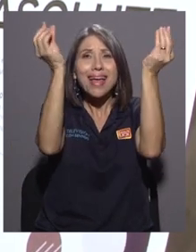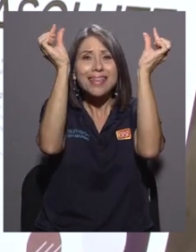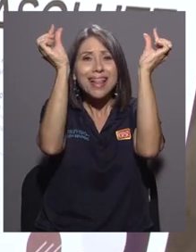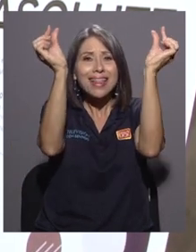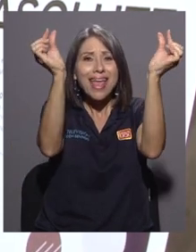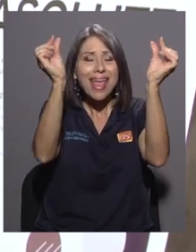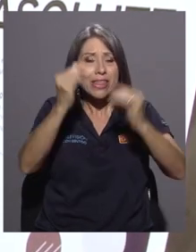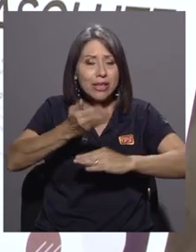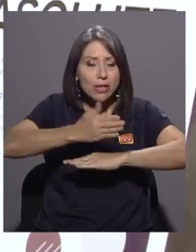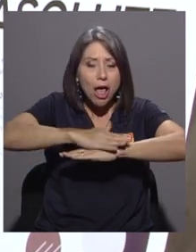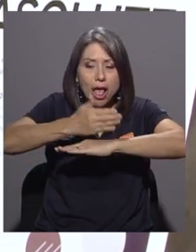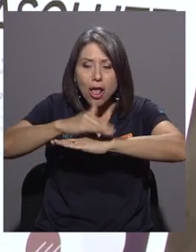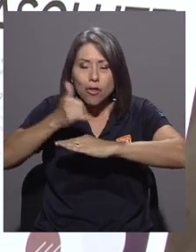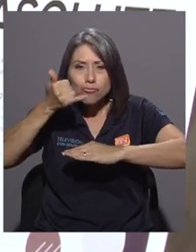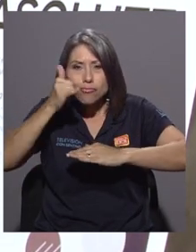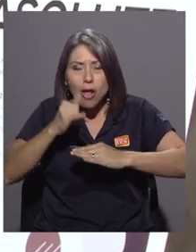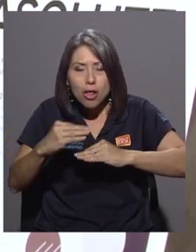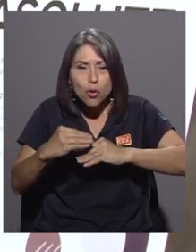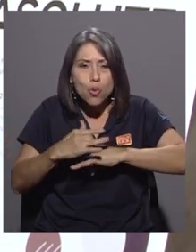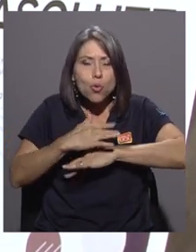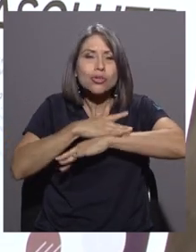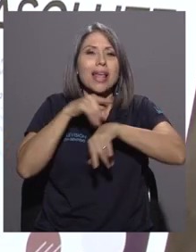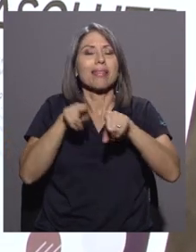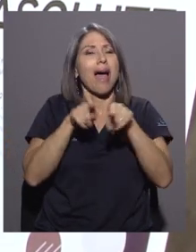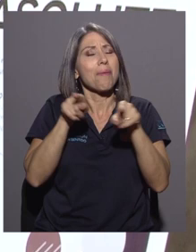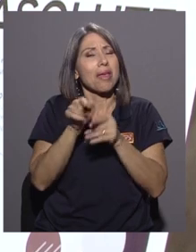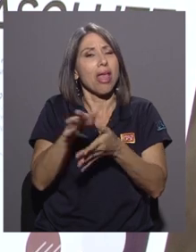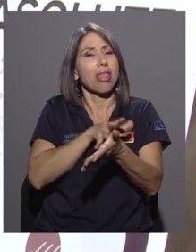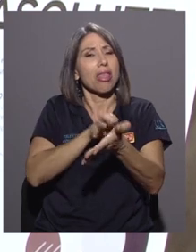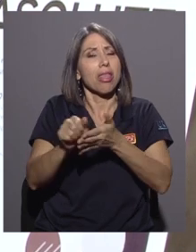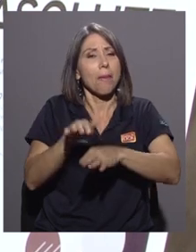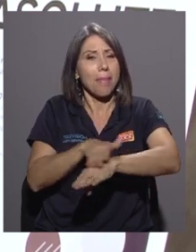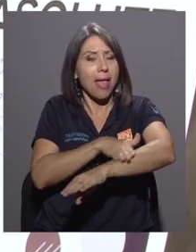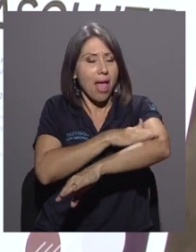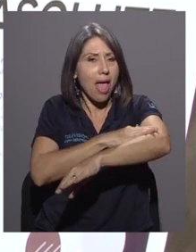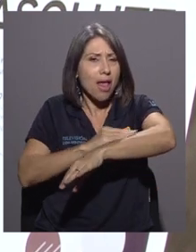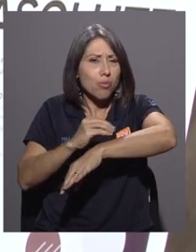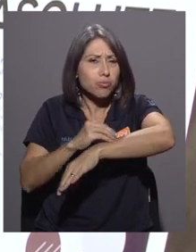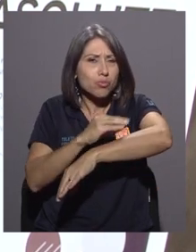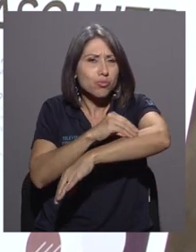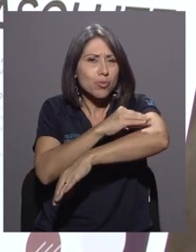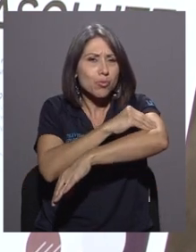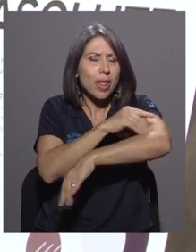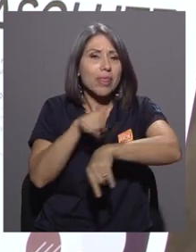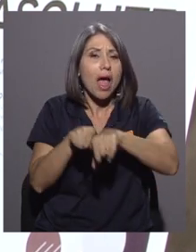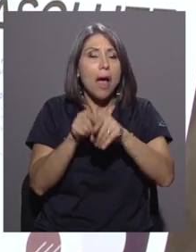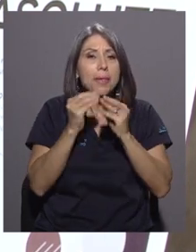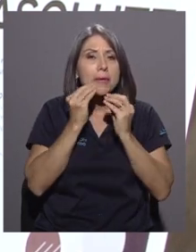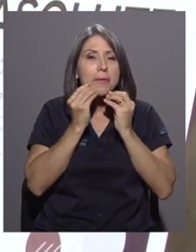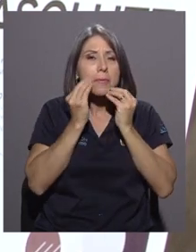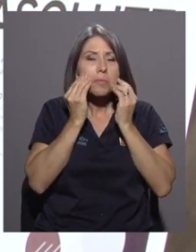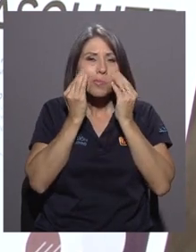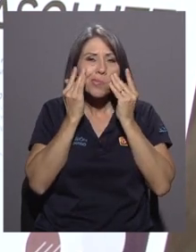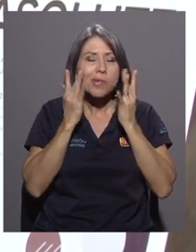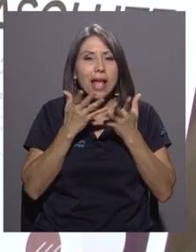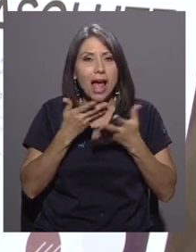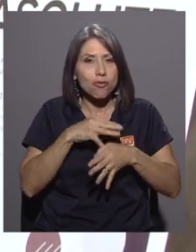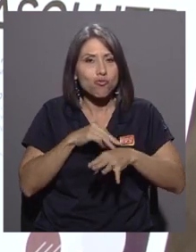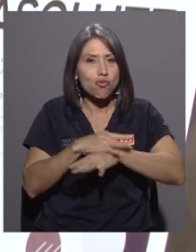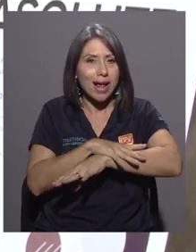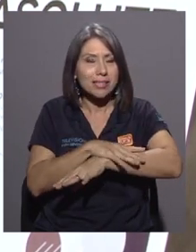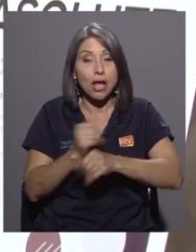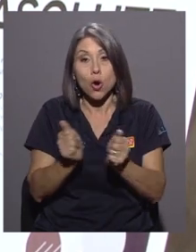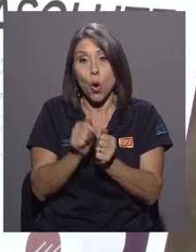todo ese tipo, también daña nuestra piel, causa manchas, causa quebraduras y arrugas. Y con nuestro